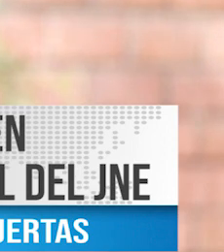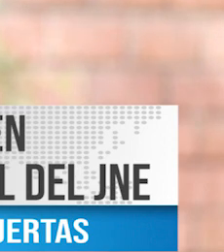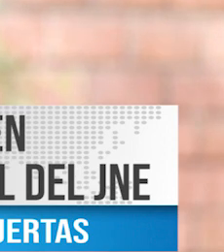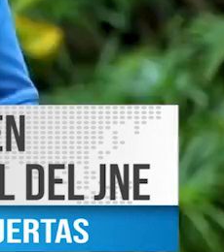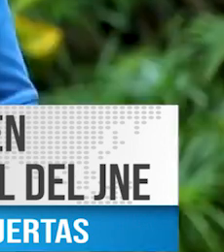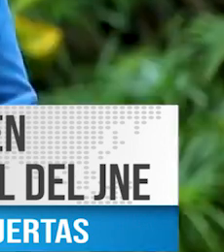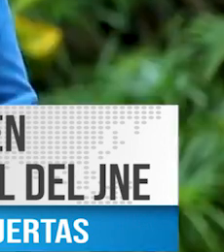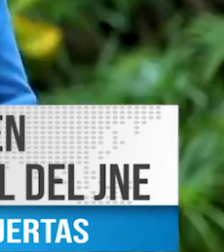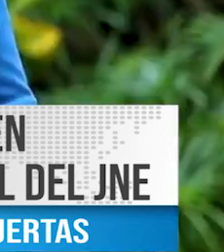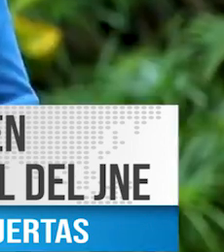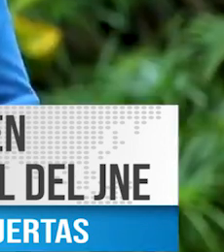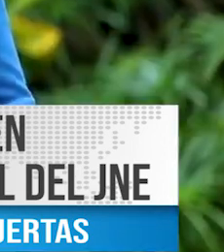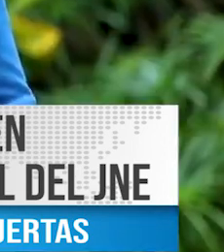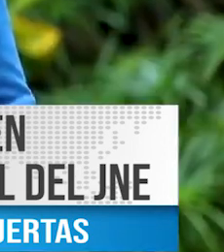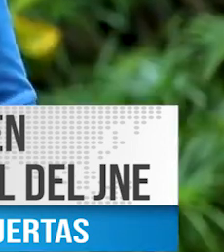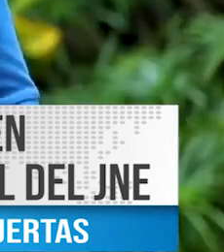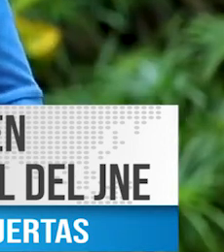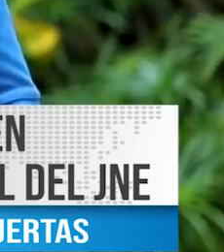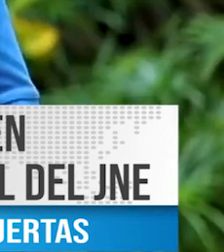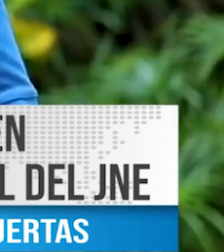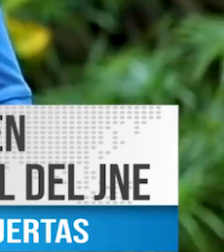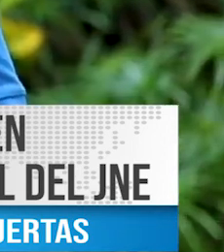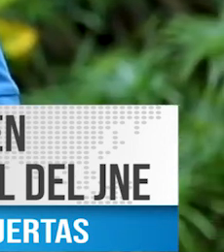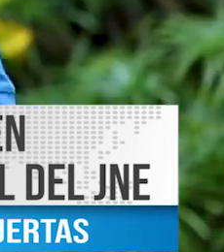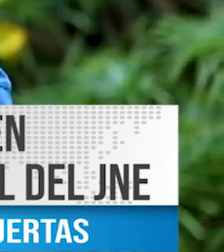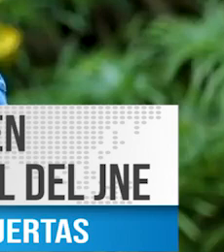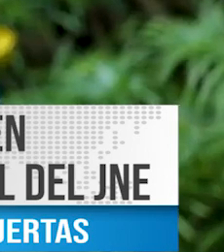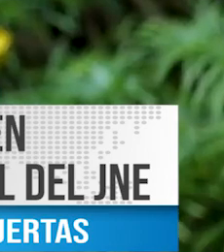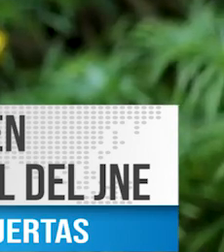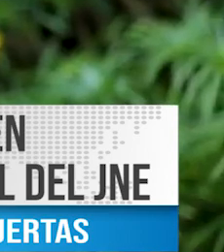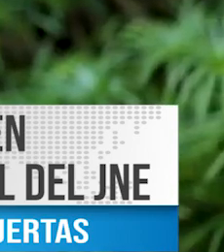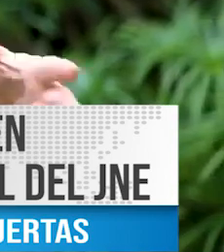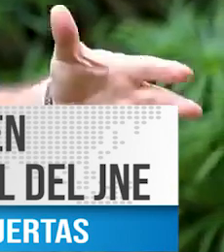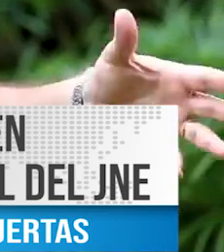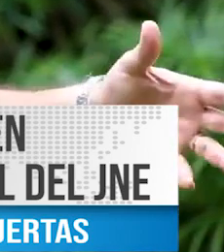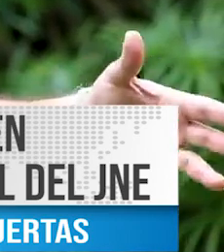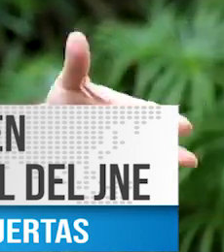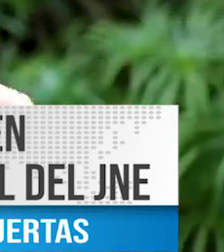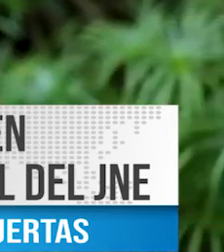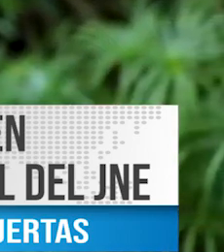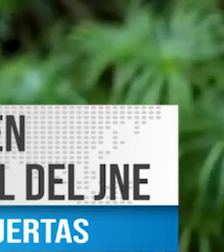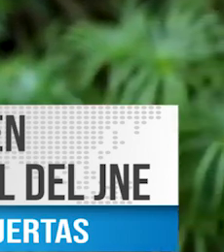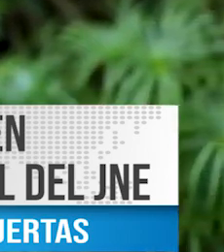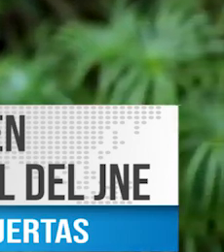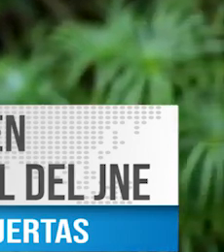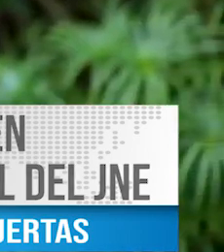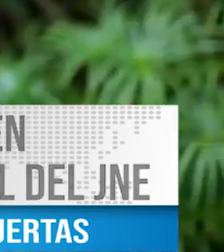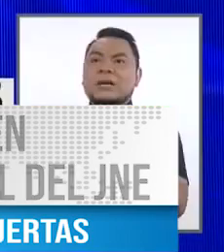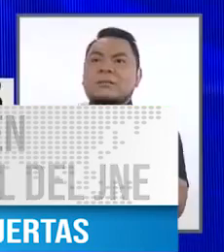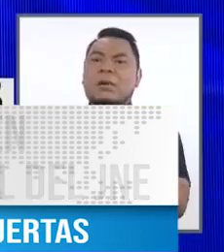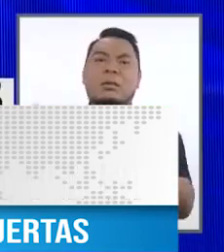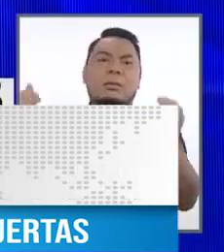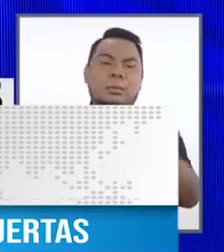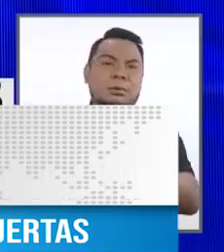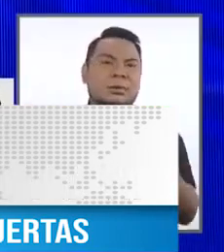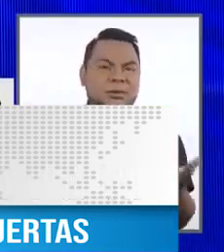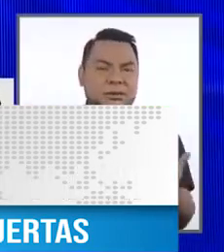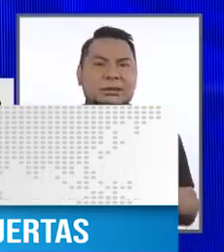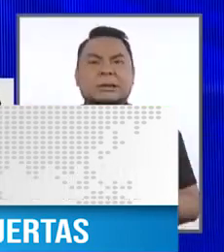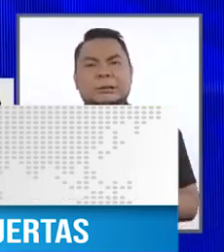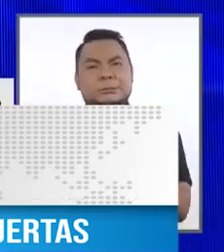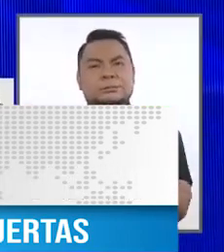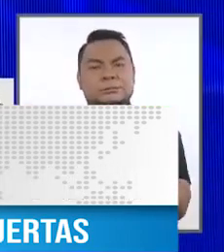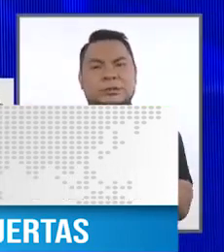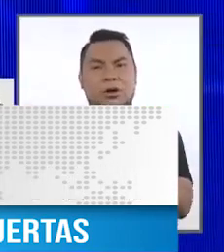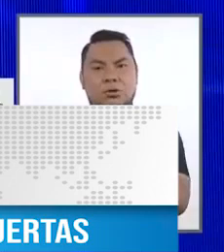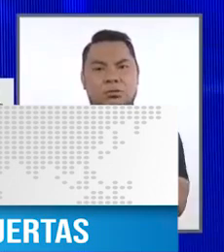los Lagartos. Sin embargo, no criticó en ninguna parte del debate al candidato Rafael López Aliaga. Para ganarle a la